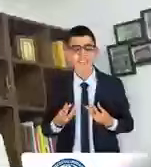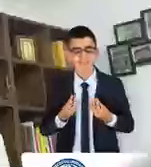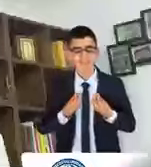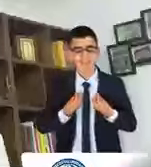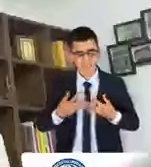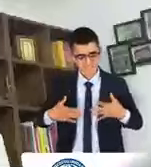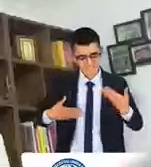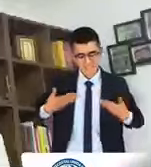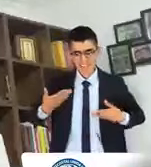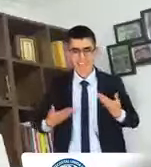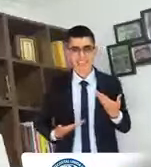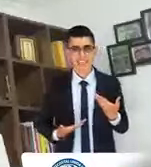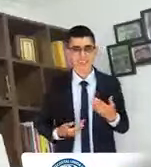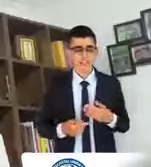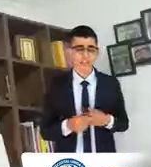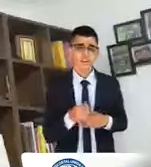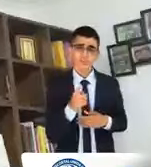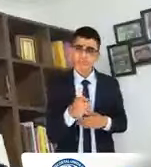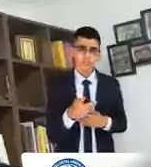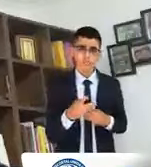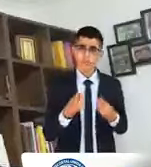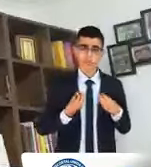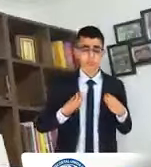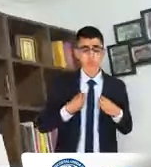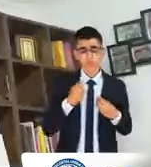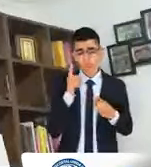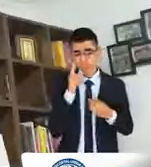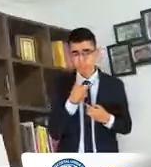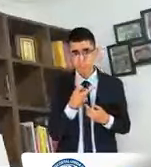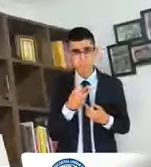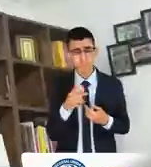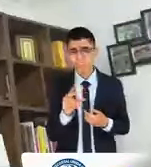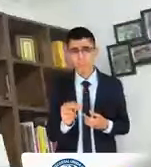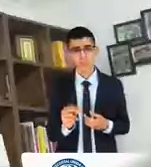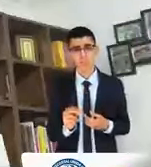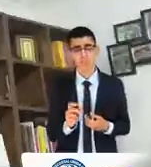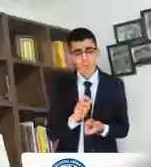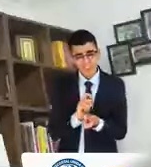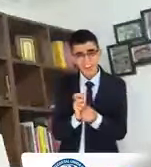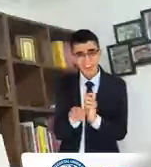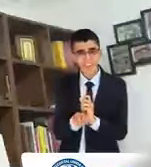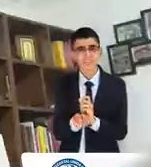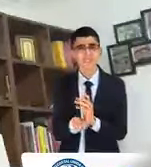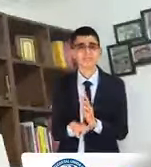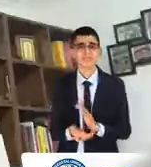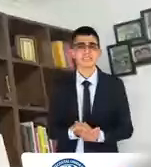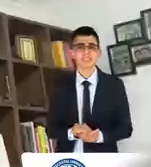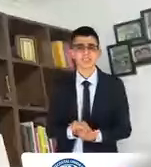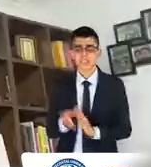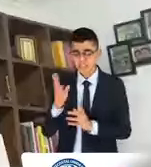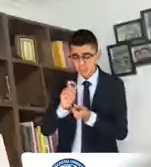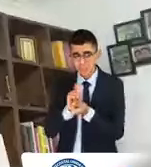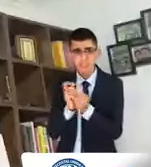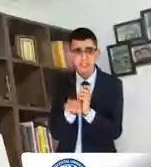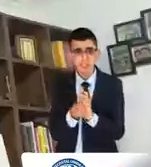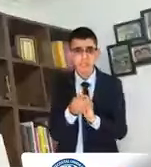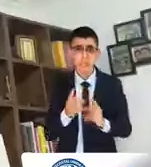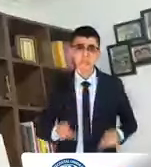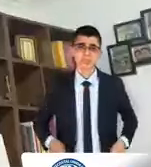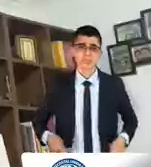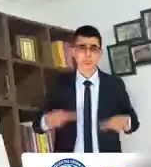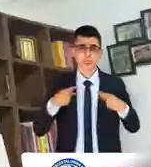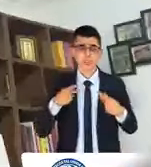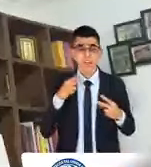vida. Yo le invito en el nombre del Señor, conozca al Jesús que yo conozco. Y solo